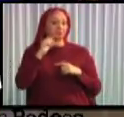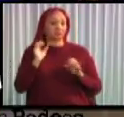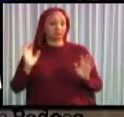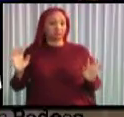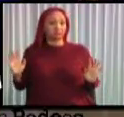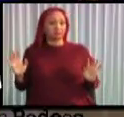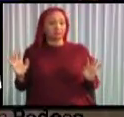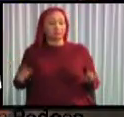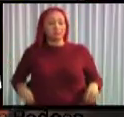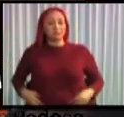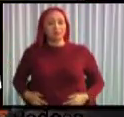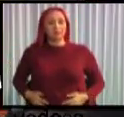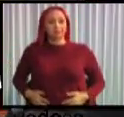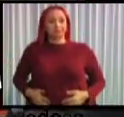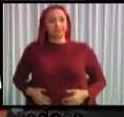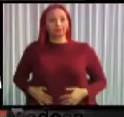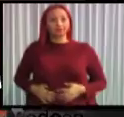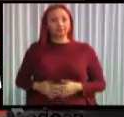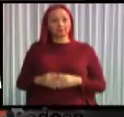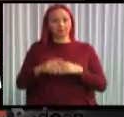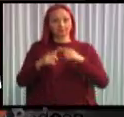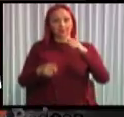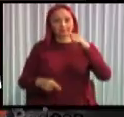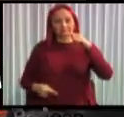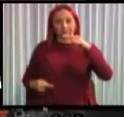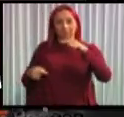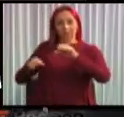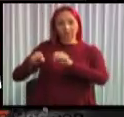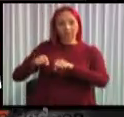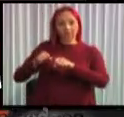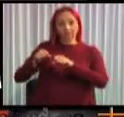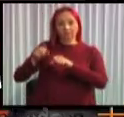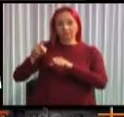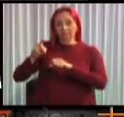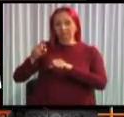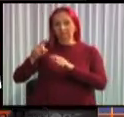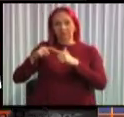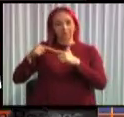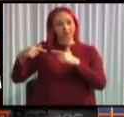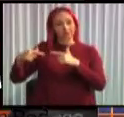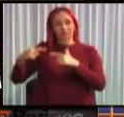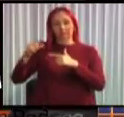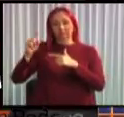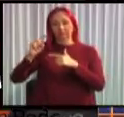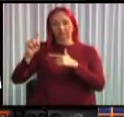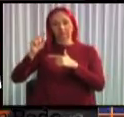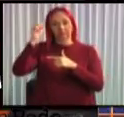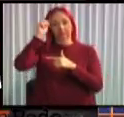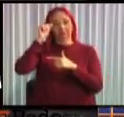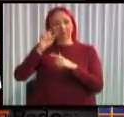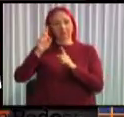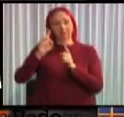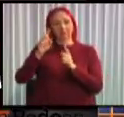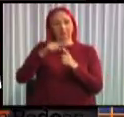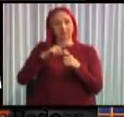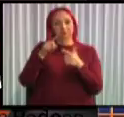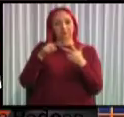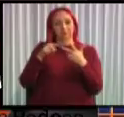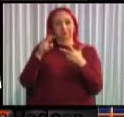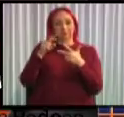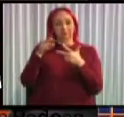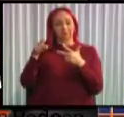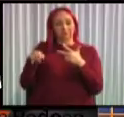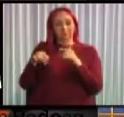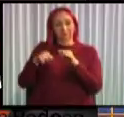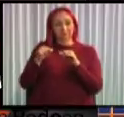Yo del aro de bici sí me acuerdo bien, del puro no tanto, ni el gancho, no recuerdo cuáles eran esos dos juegos, pero